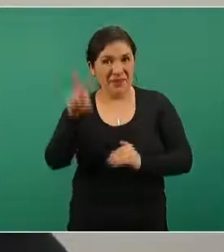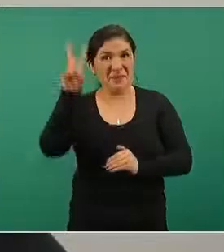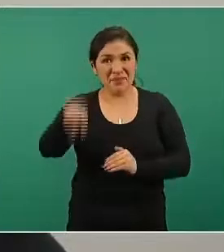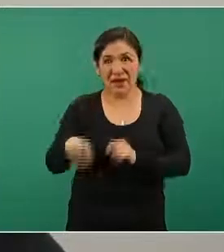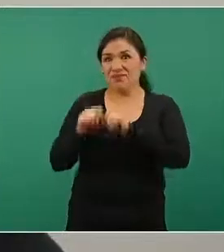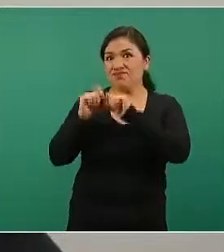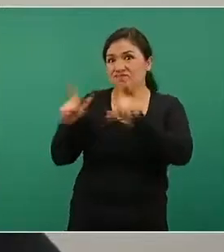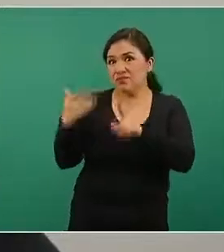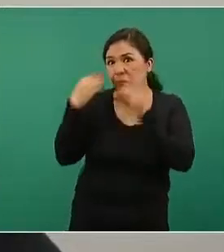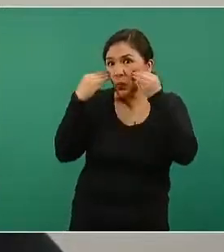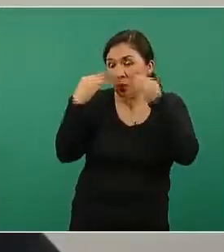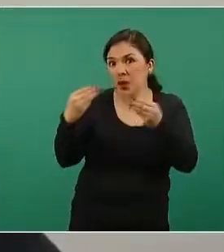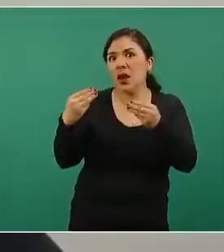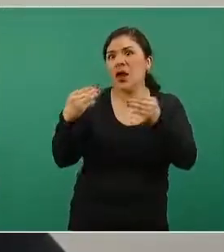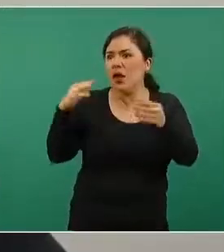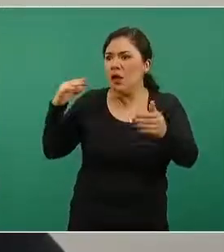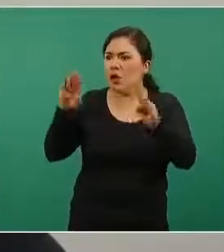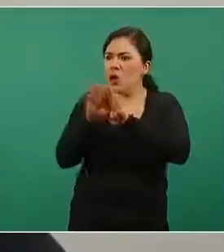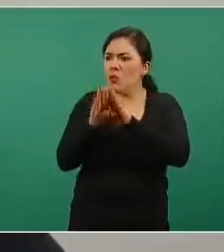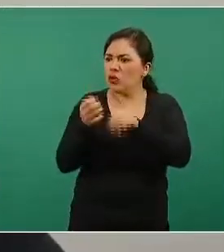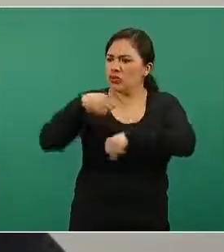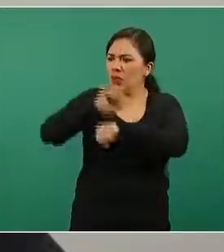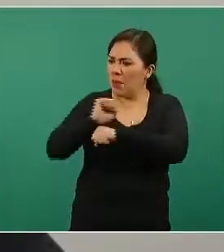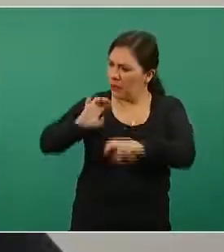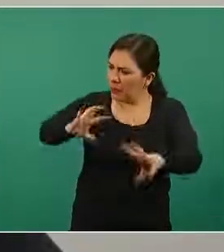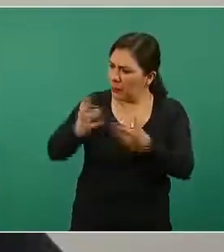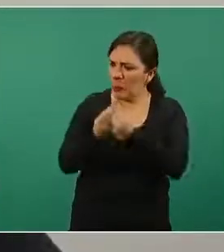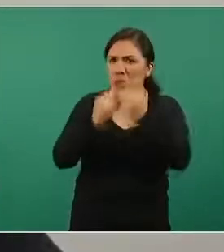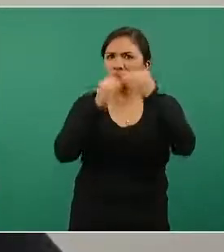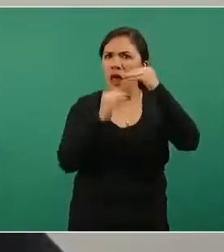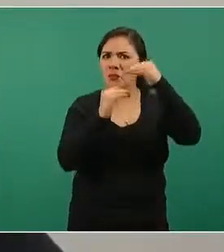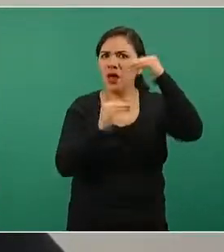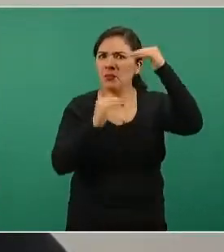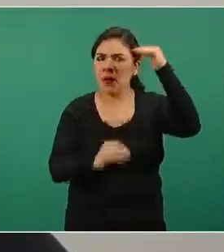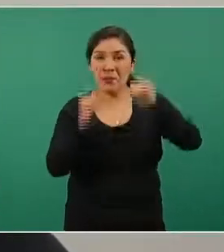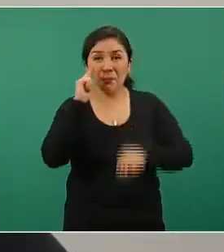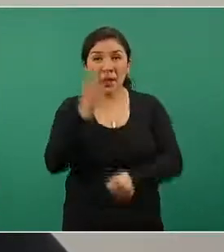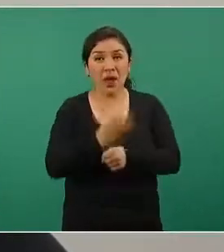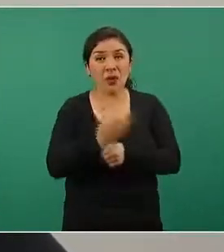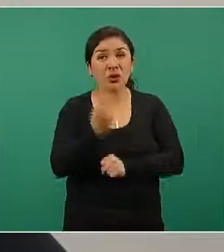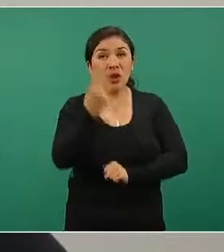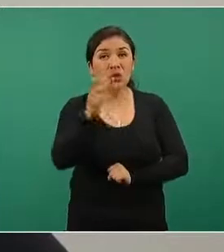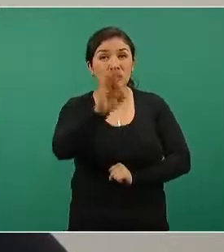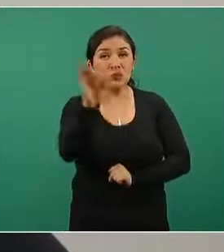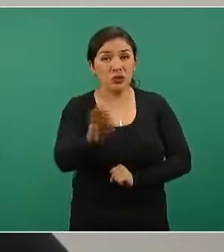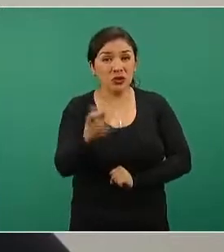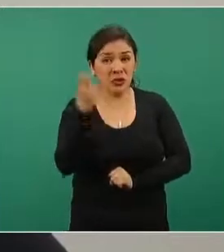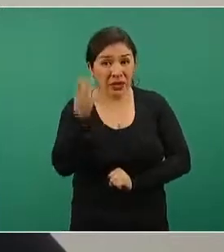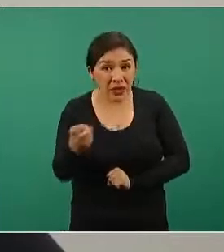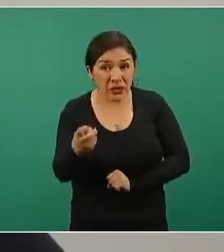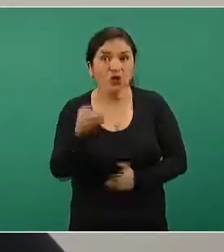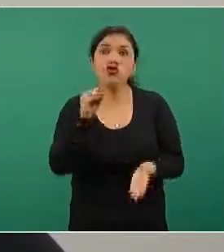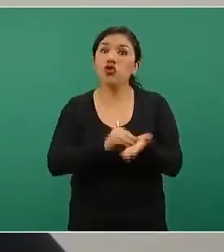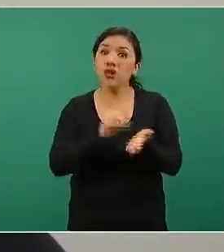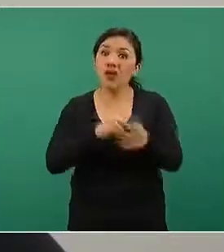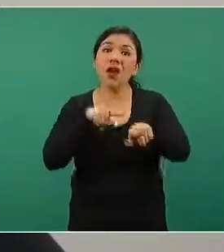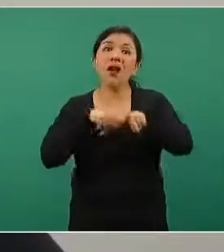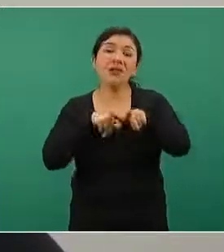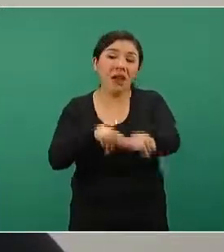claramente descendente en últimas semanas, vemos que a través de ese 2%, pues todavía la epidemia